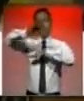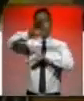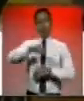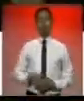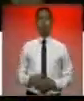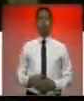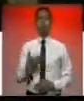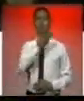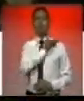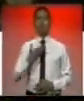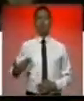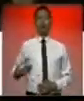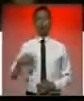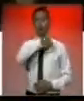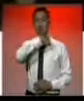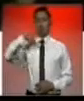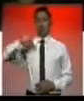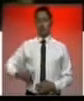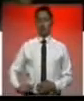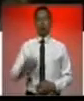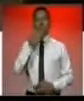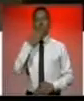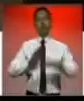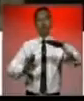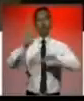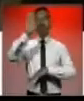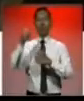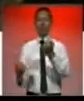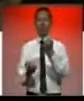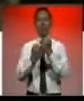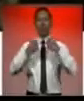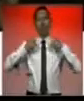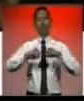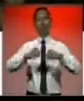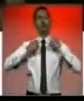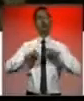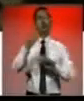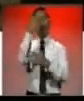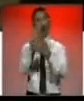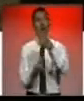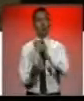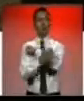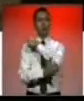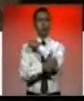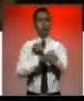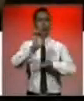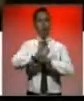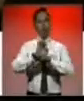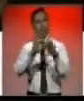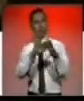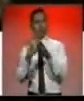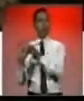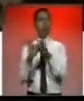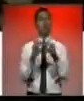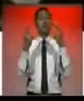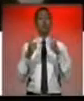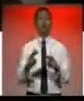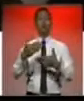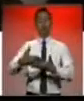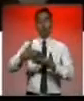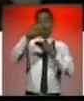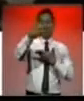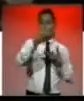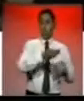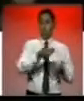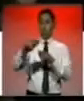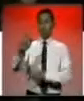mandatario de China ratificó su compromiso de promover esfuerzos y avances binacionales con el Ecuador. En el documento además indica confiar en la